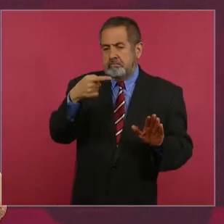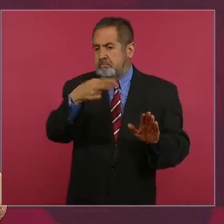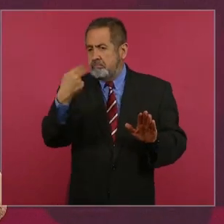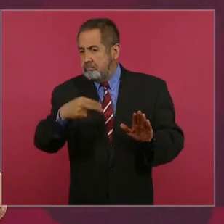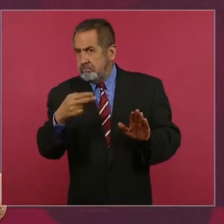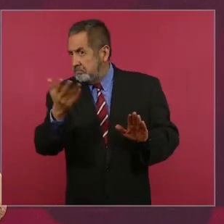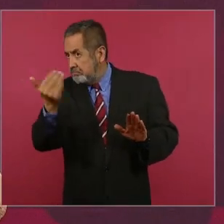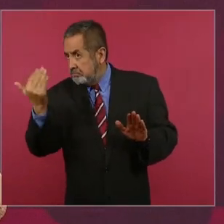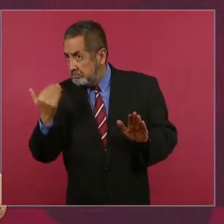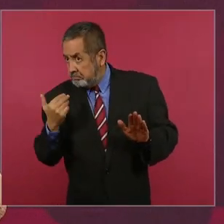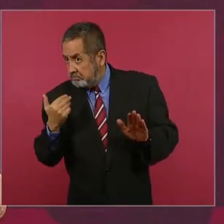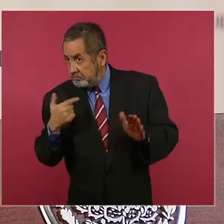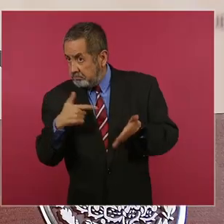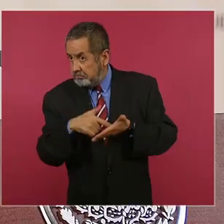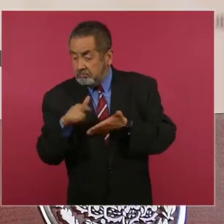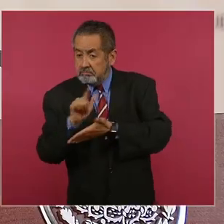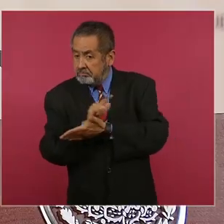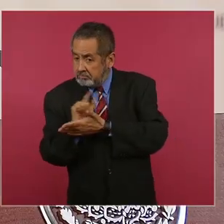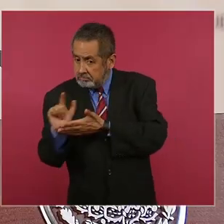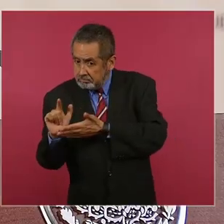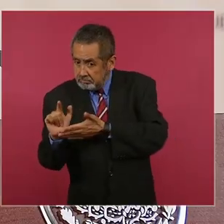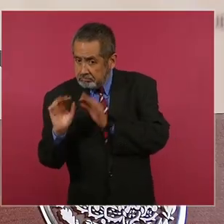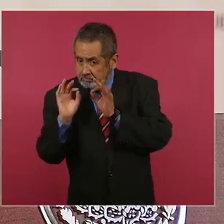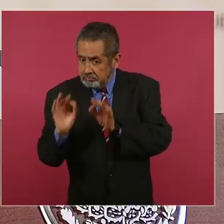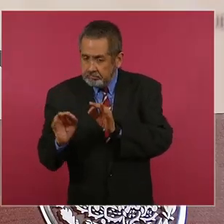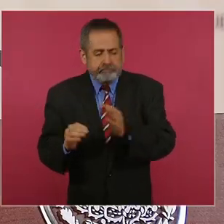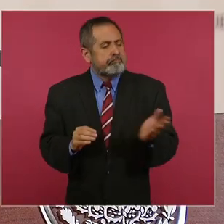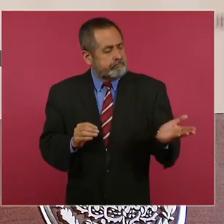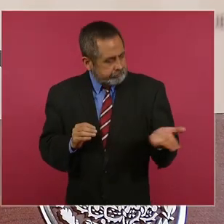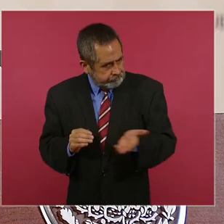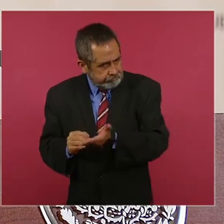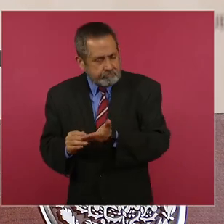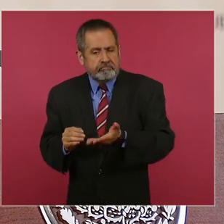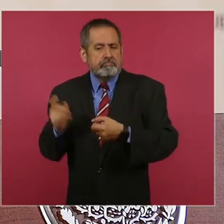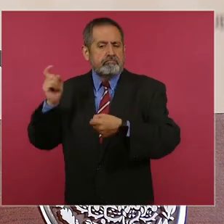informe de las personas